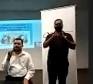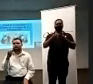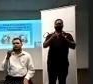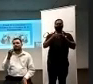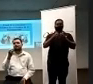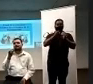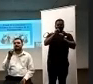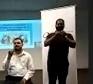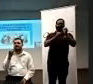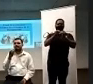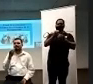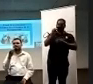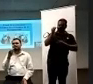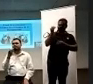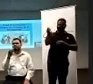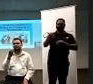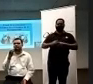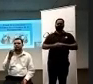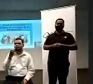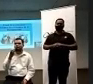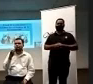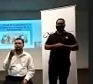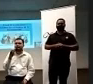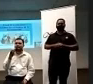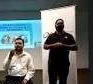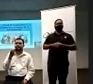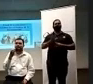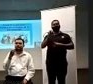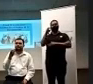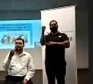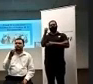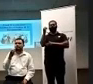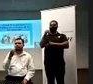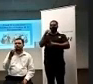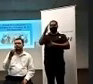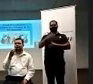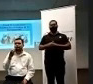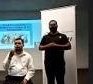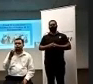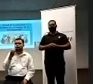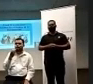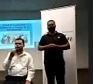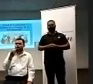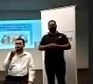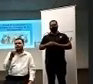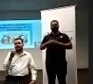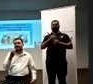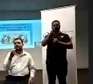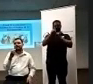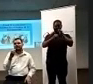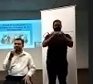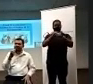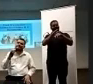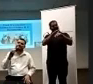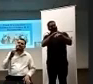Y lo más importante que lastimosamente nunca se logró es que la información llegue a todos. Acá, por ejemplo,